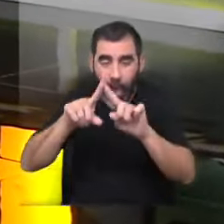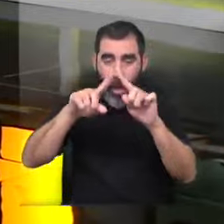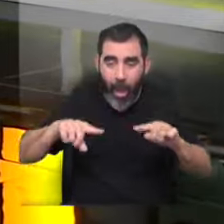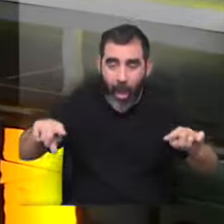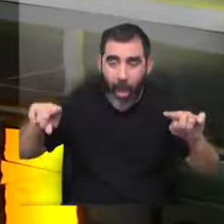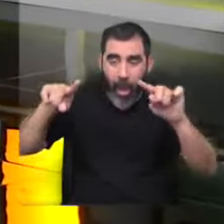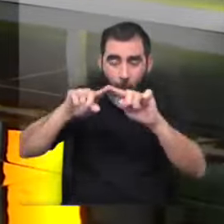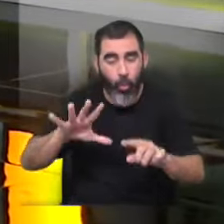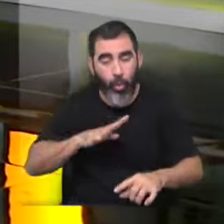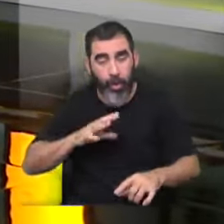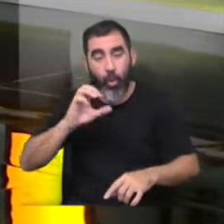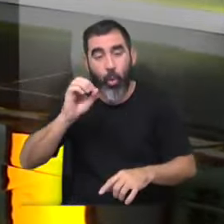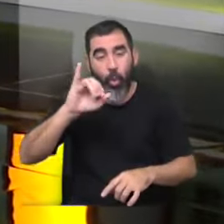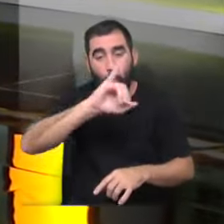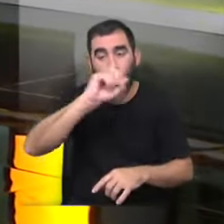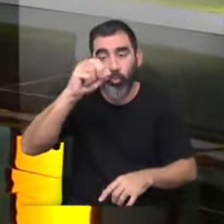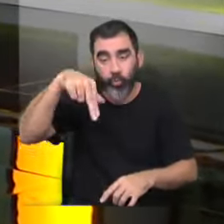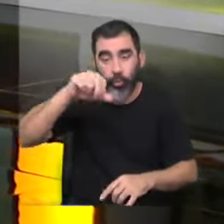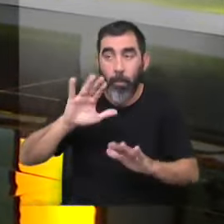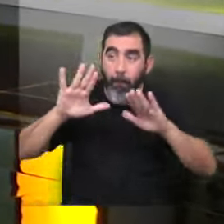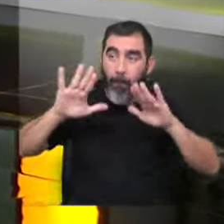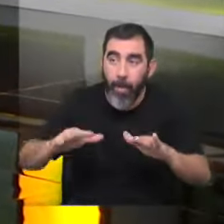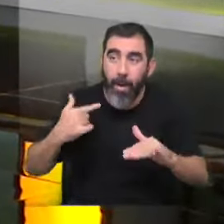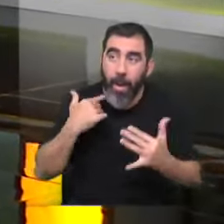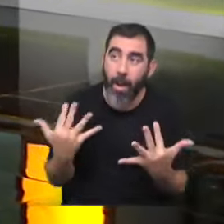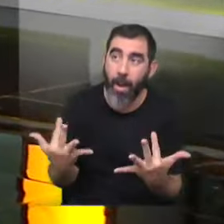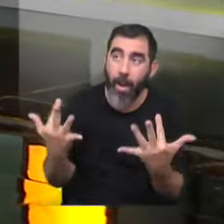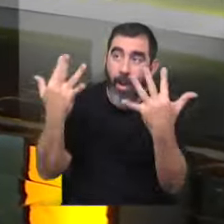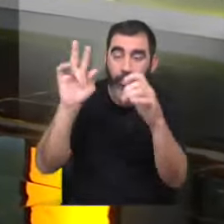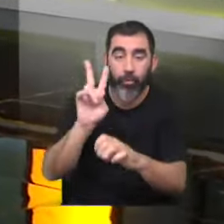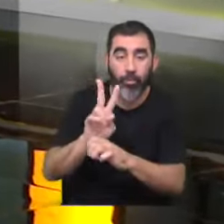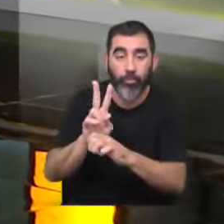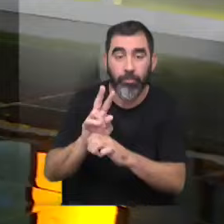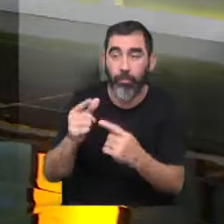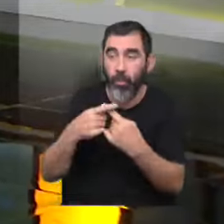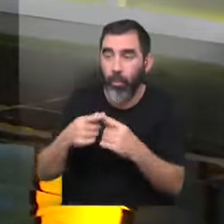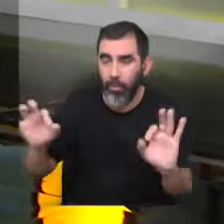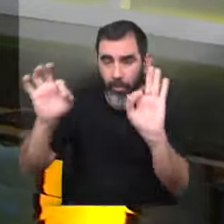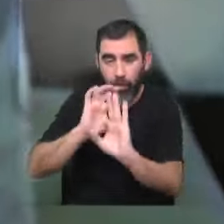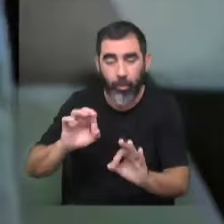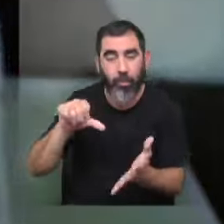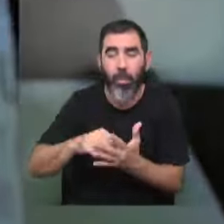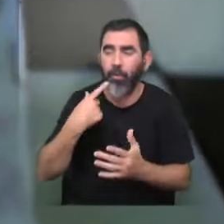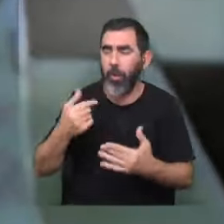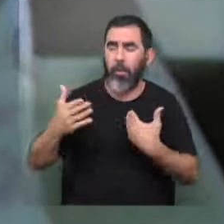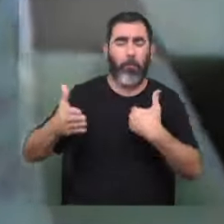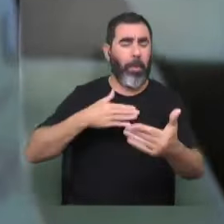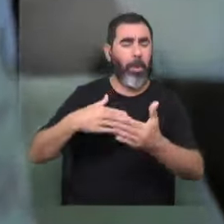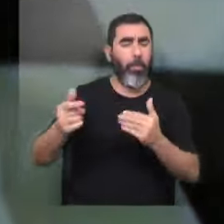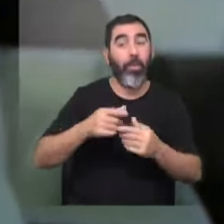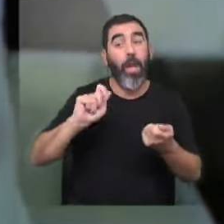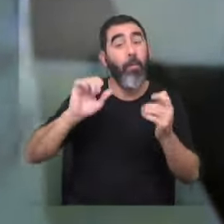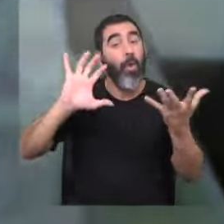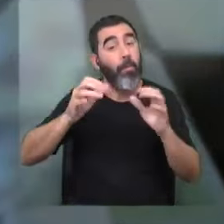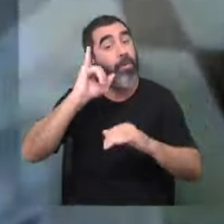ahí, claramente se detuvieron esas emisiones, hay un control estricto y nadie lo discute. No hay ningún país que diga, como sí nos pasa con el cambio